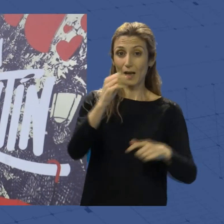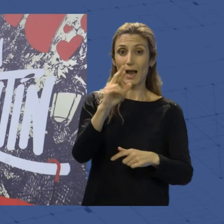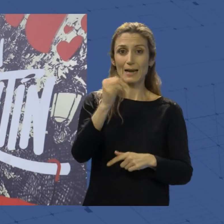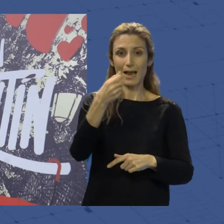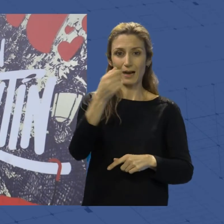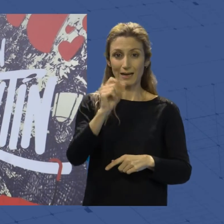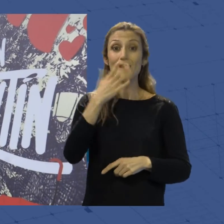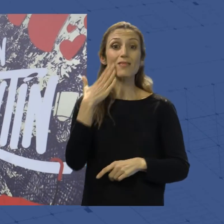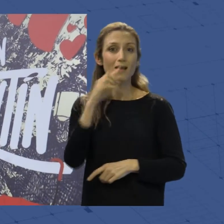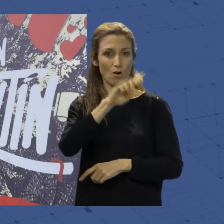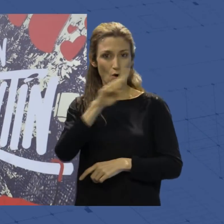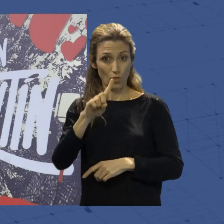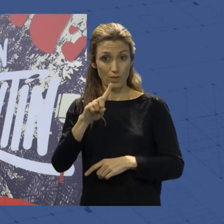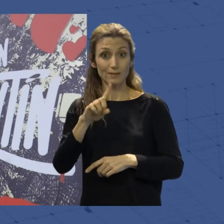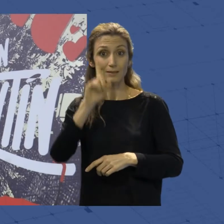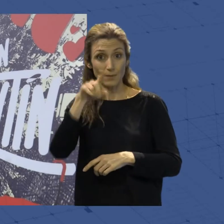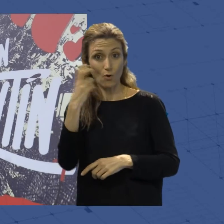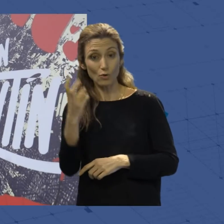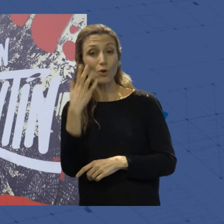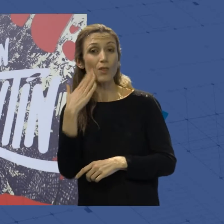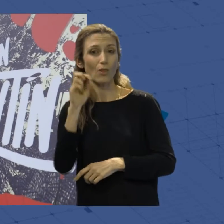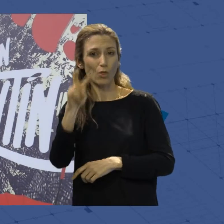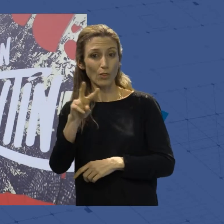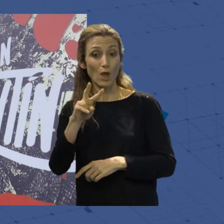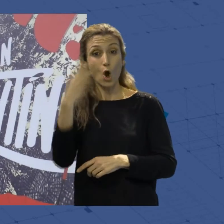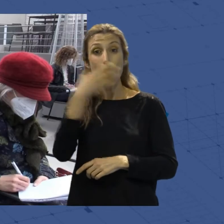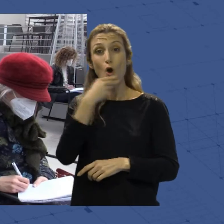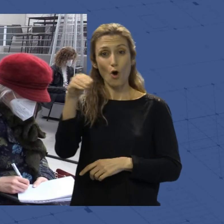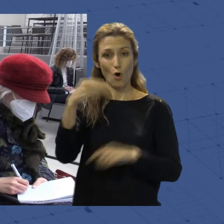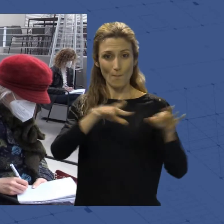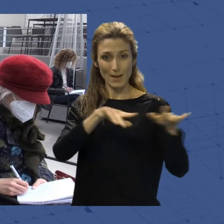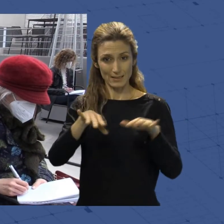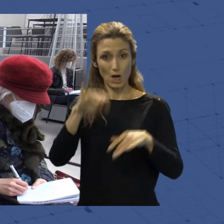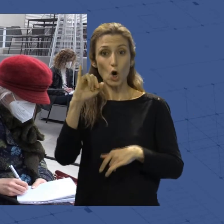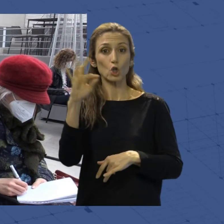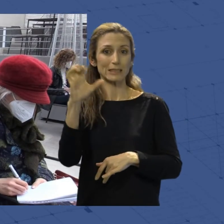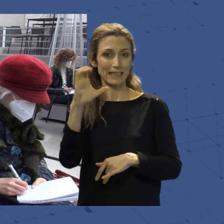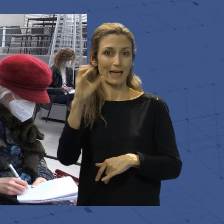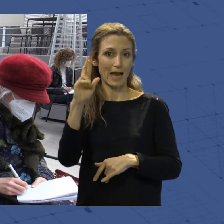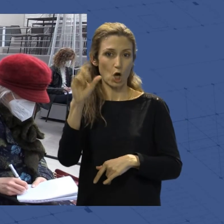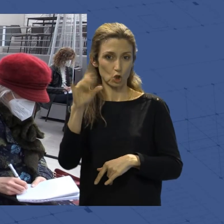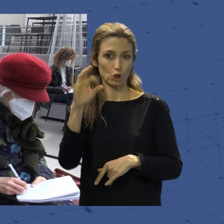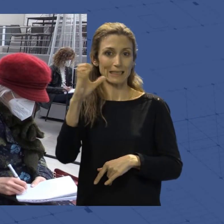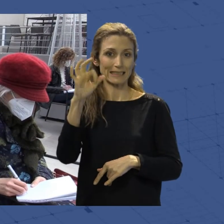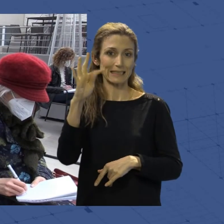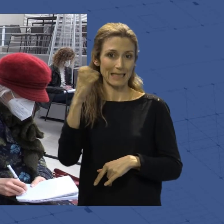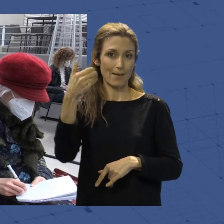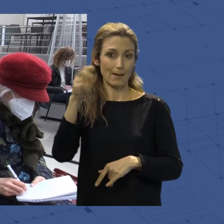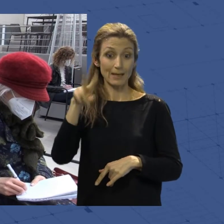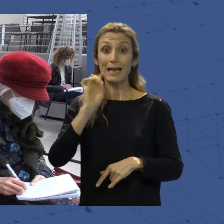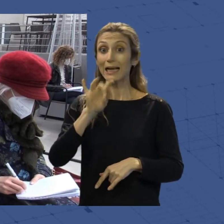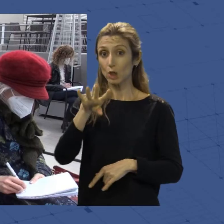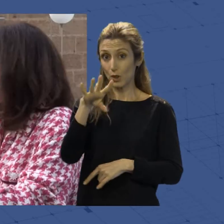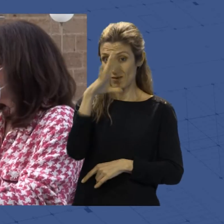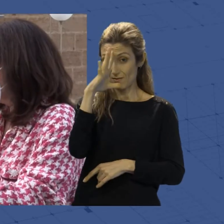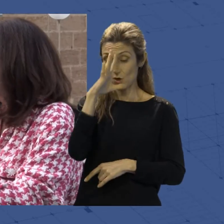11 las alumnas de Entreacto y el día 12 el joven pianista José Carlos Esteban Anza. El 14 de febrero se celebrará una misa por